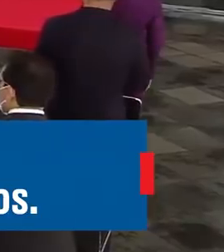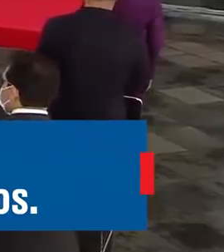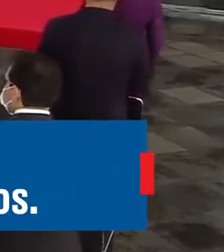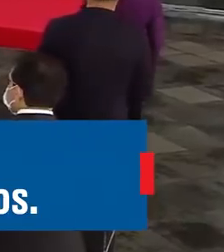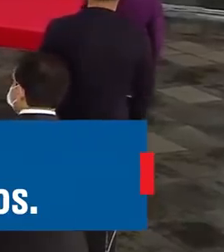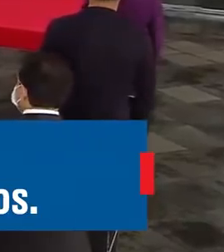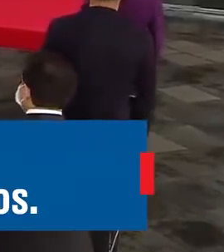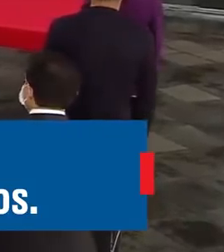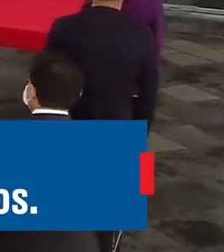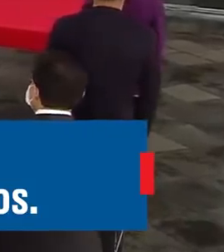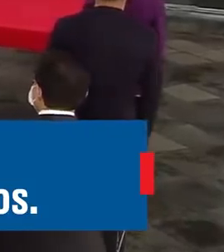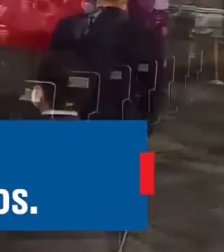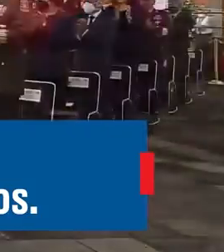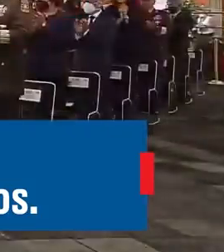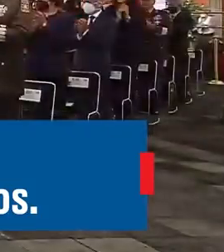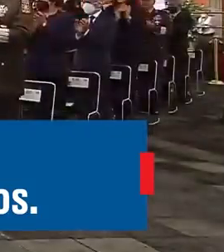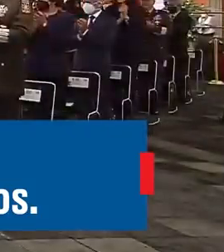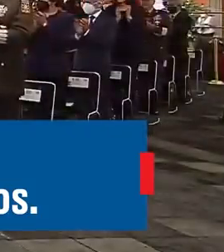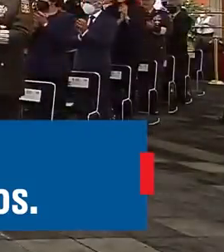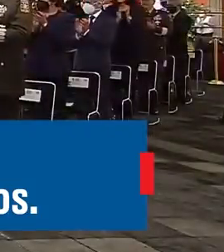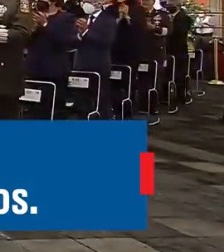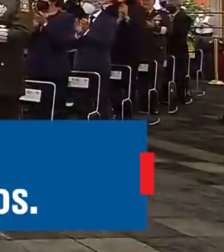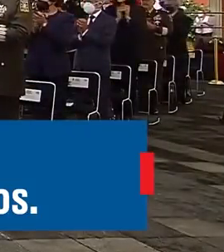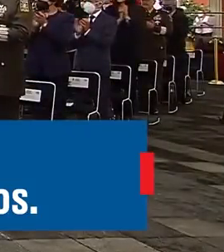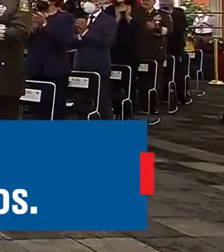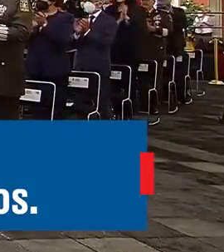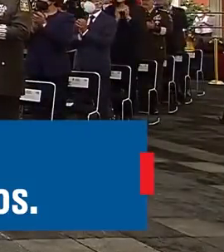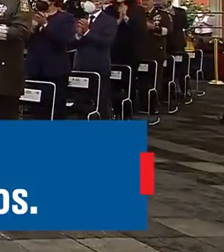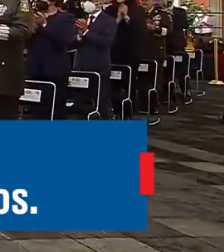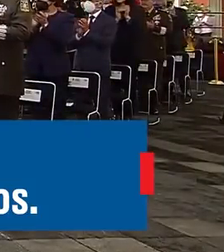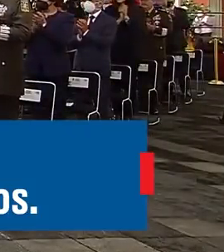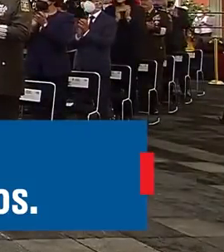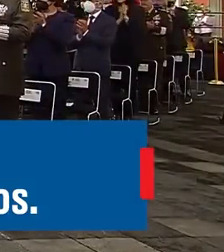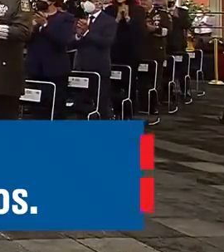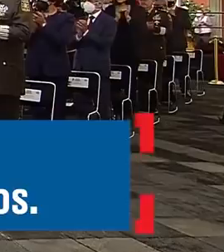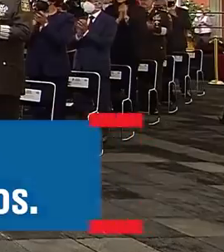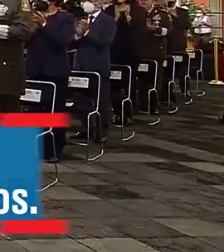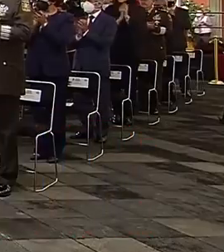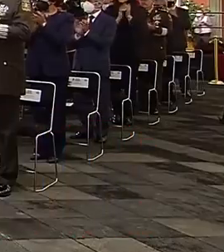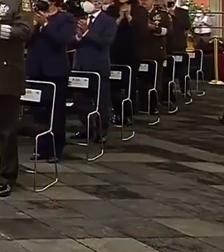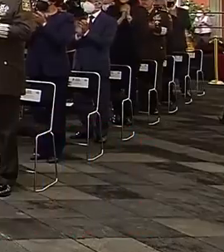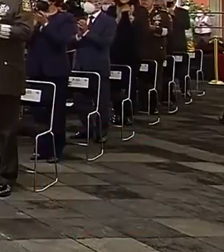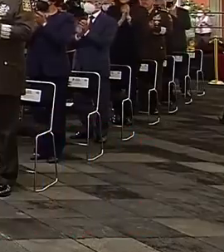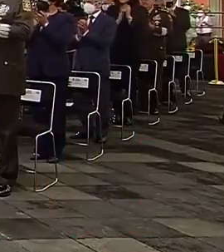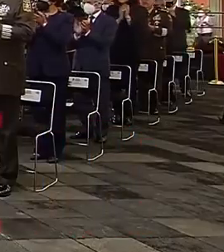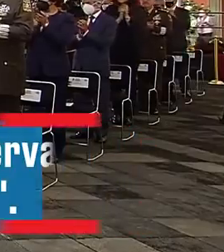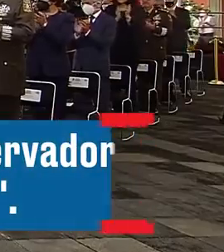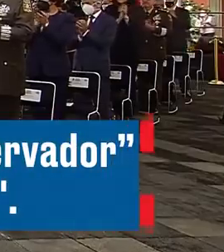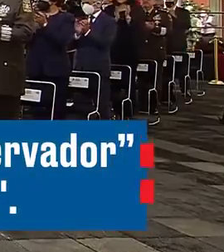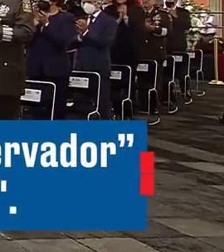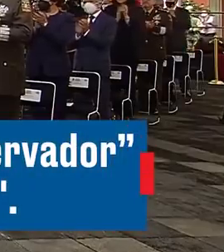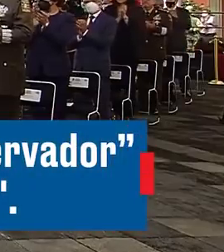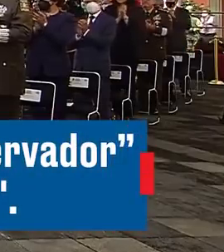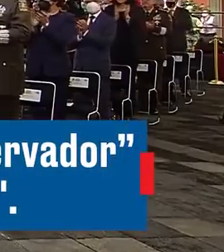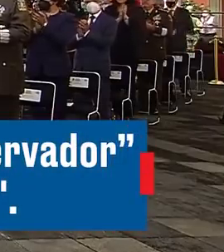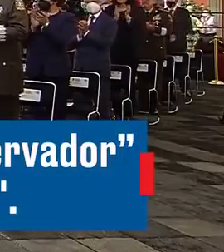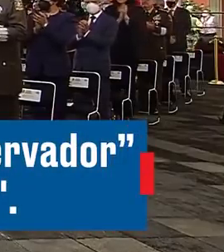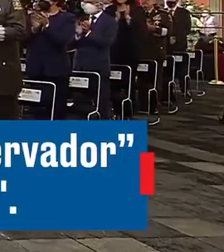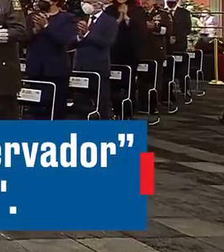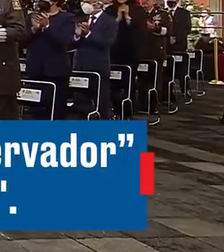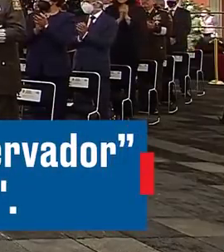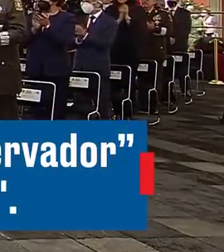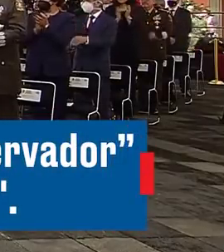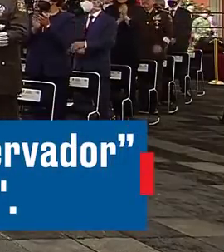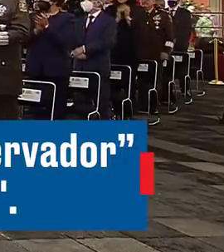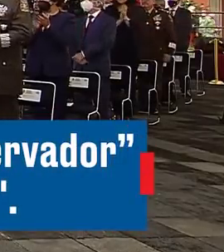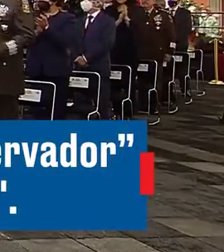tendrá la mayoría en la Cámara de Diputados, con lo que, agregó, se podrá garantizar el presupuesto. No obstante, acusó que se